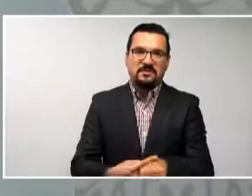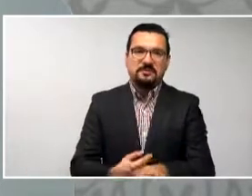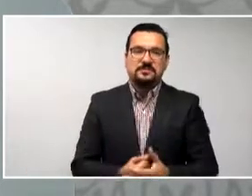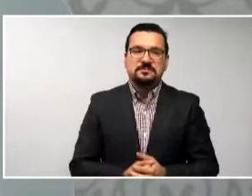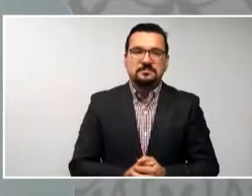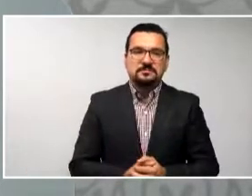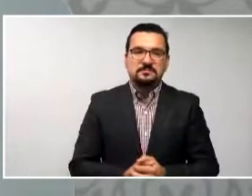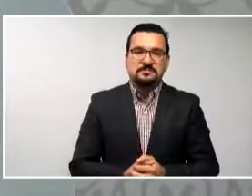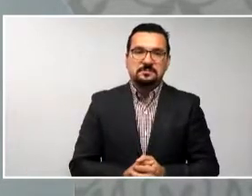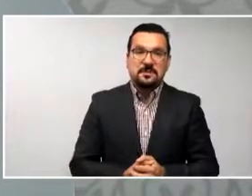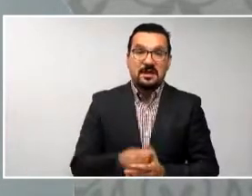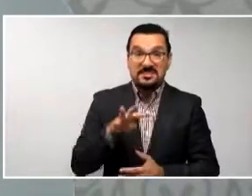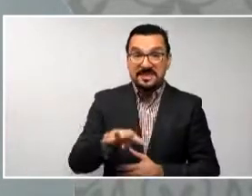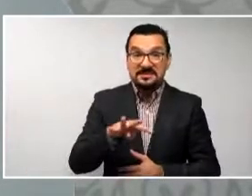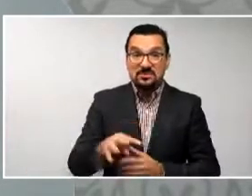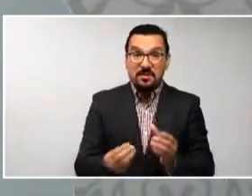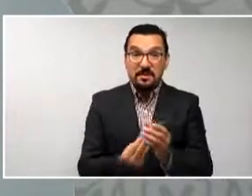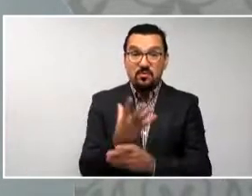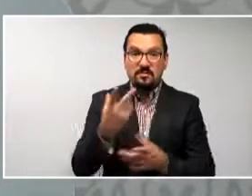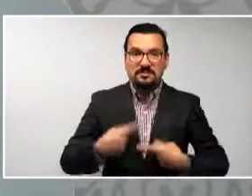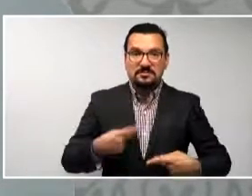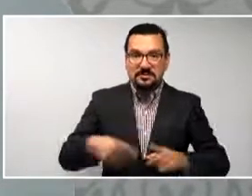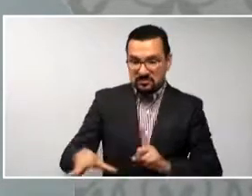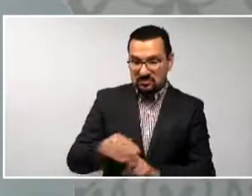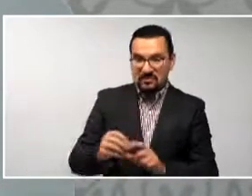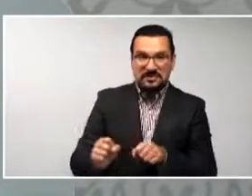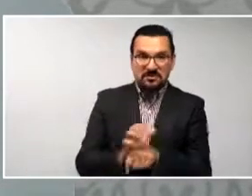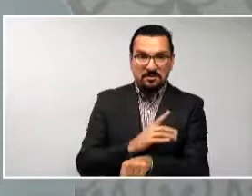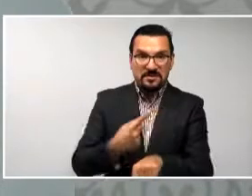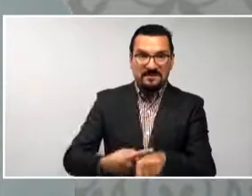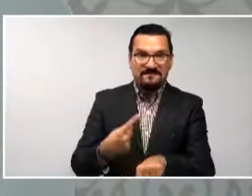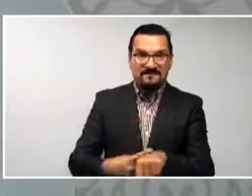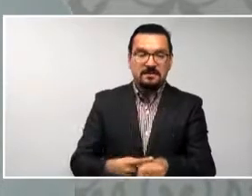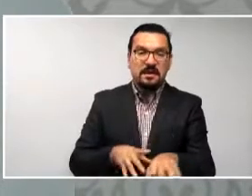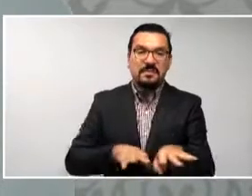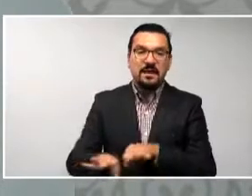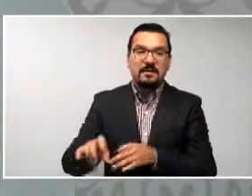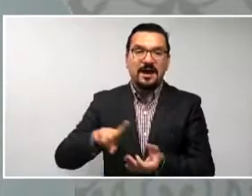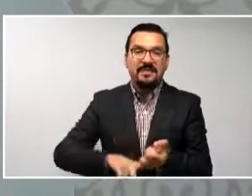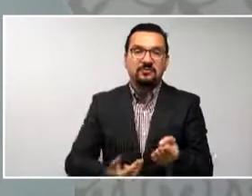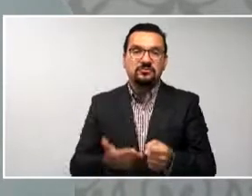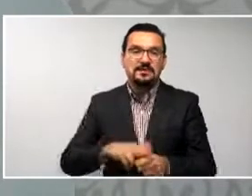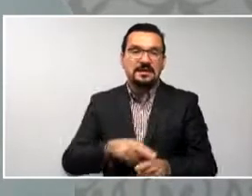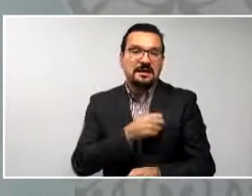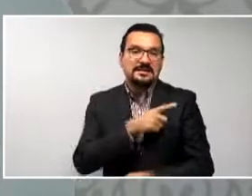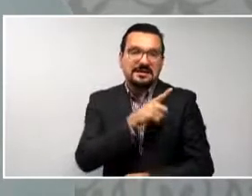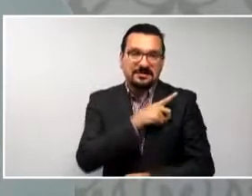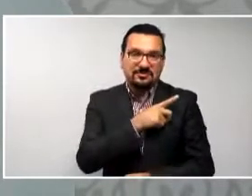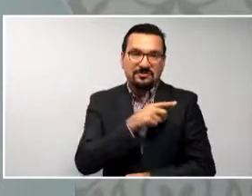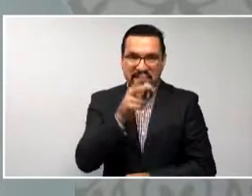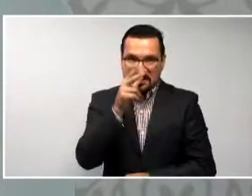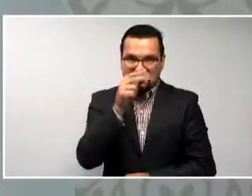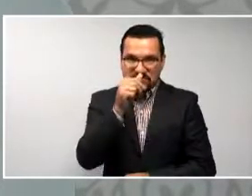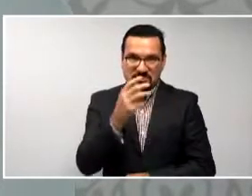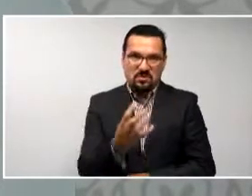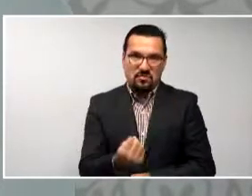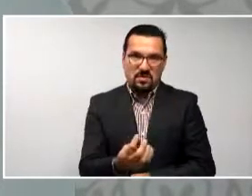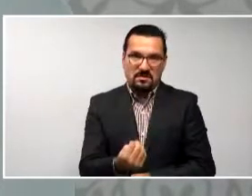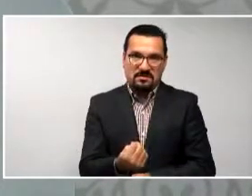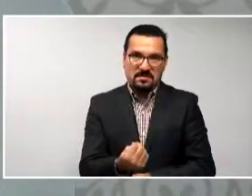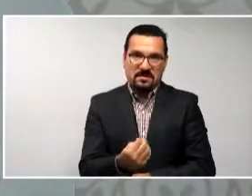19 de los 289 casos ocurrieron en trabajadores de la salud hermosillo 9